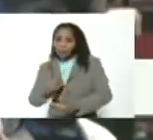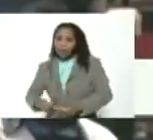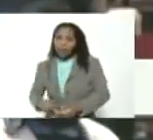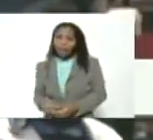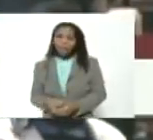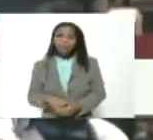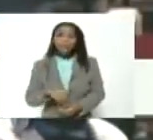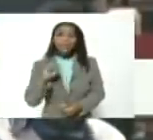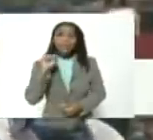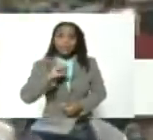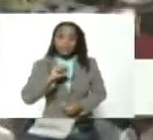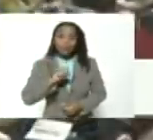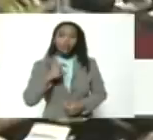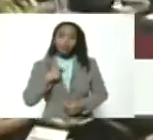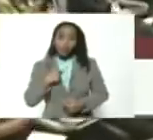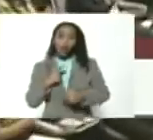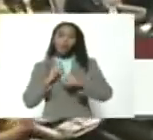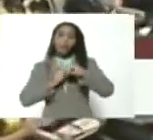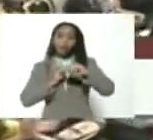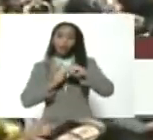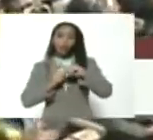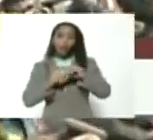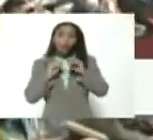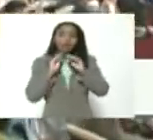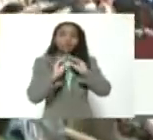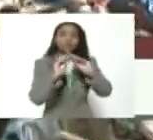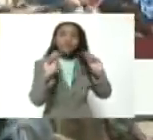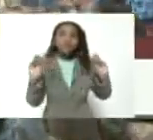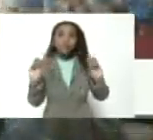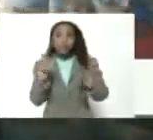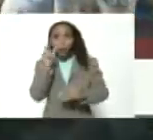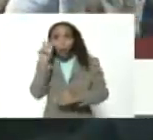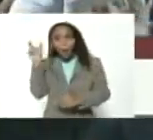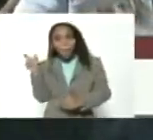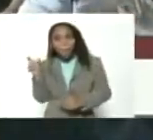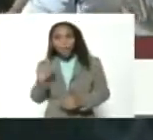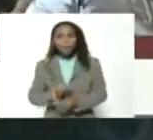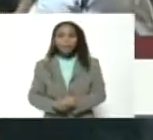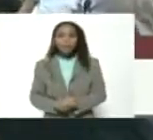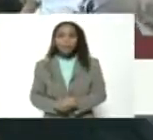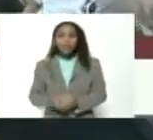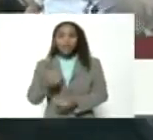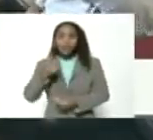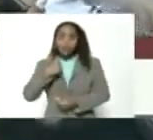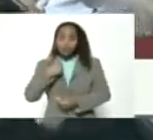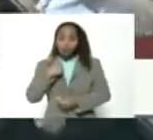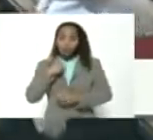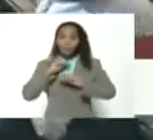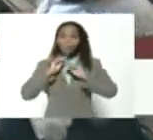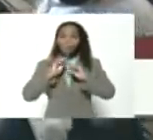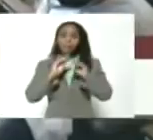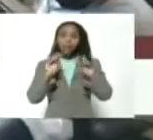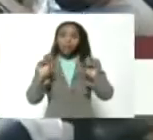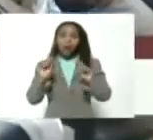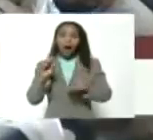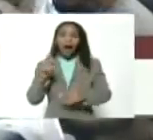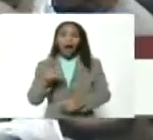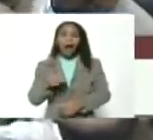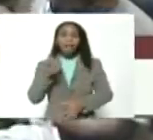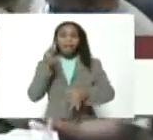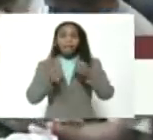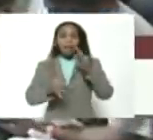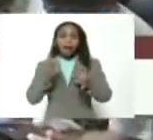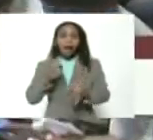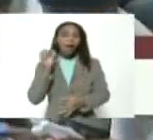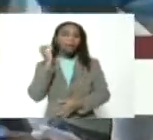es. Me sumo al llamado de Fraso y le hago un llamado al fiscal